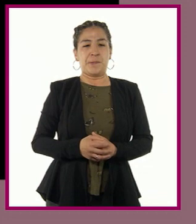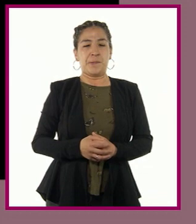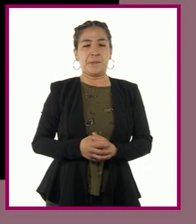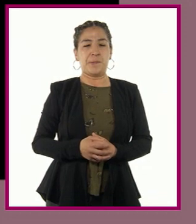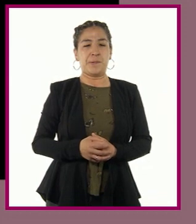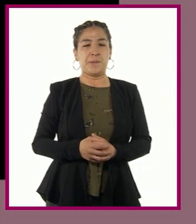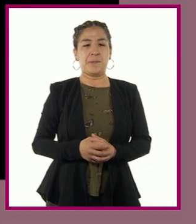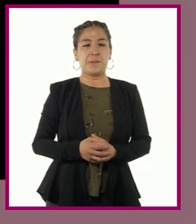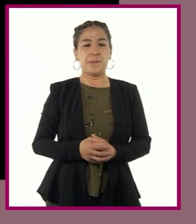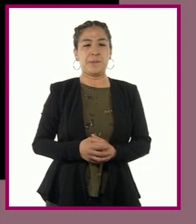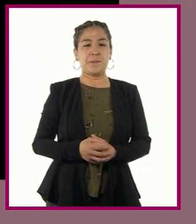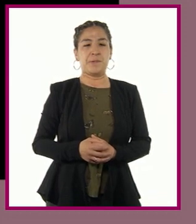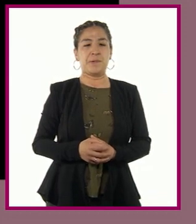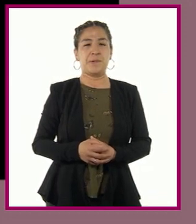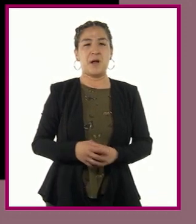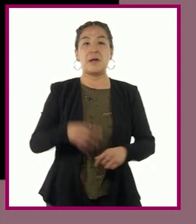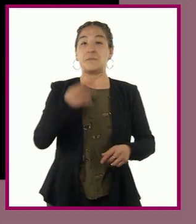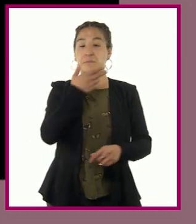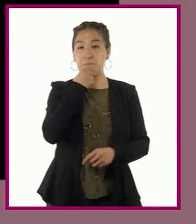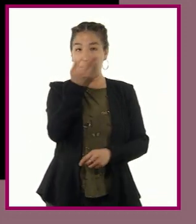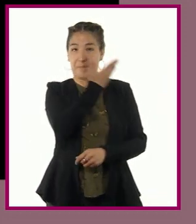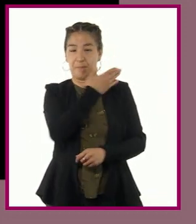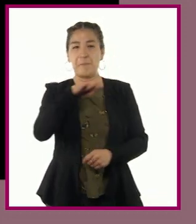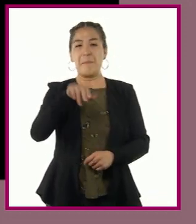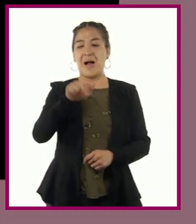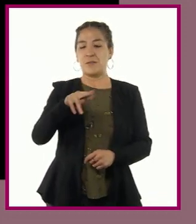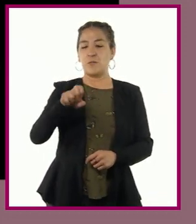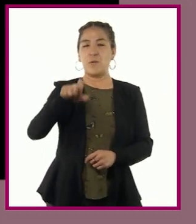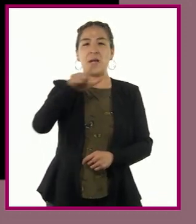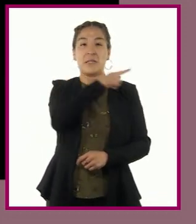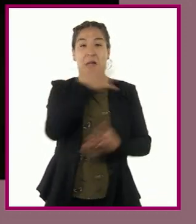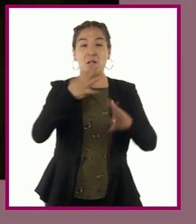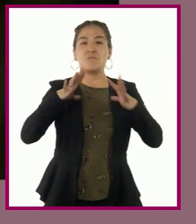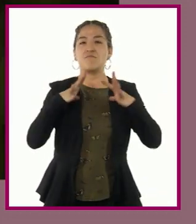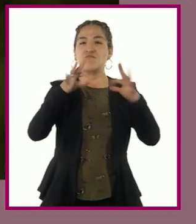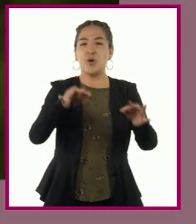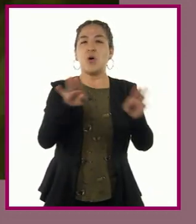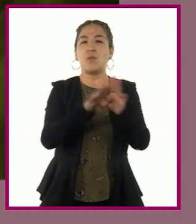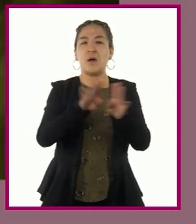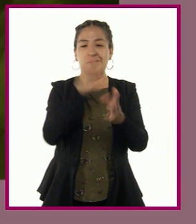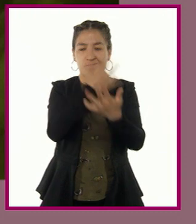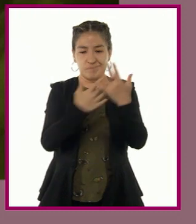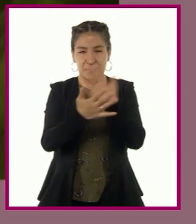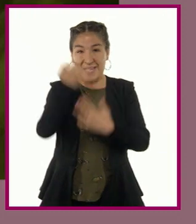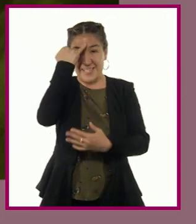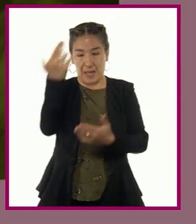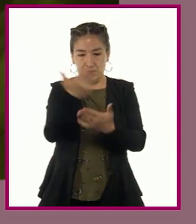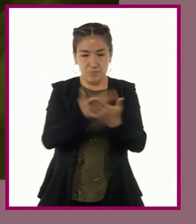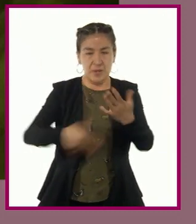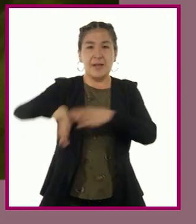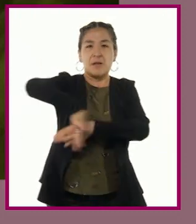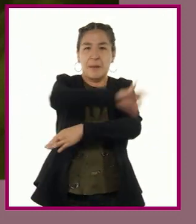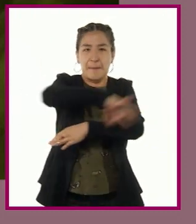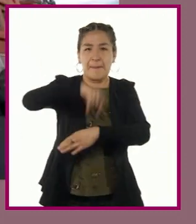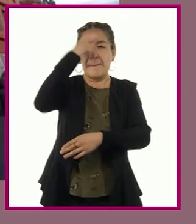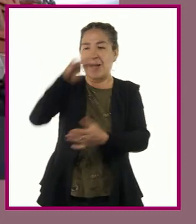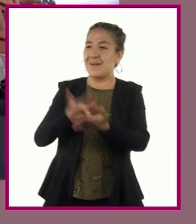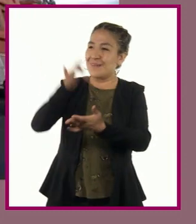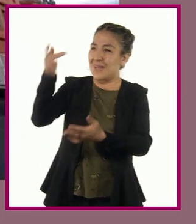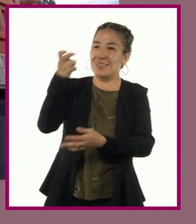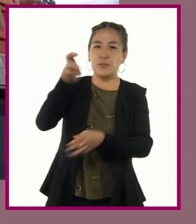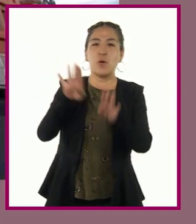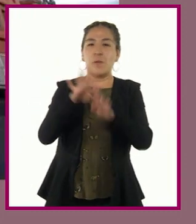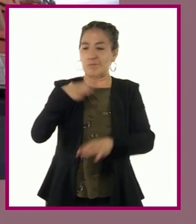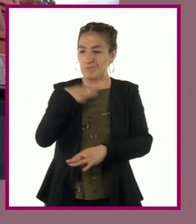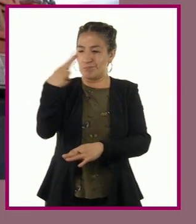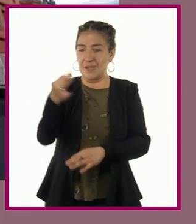El proyecto quedó en manos de Manuel Tolsá, quien aprovechó la oportunidad para mostrar su agradecimiento a Carlos IV por haberlo elegido